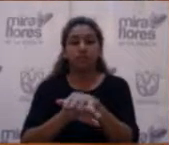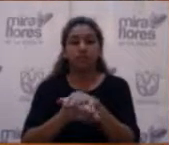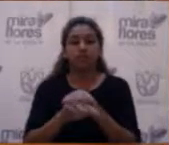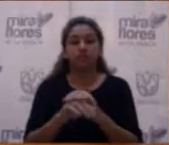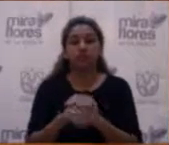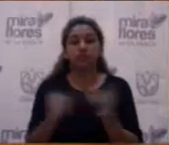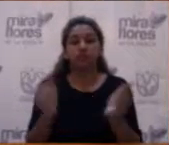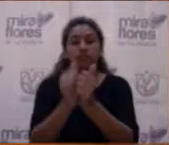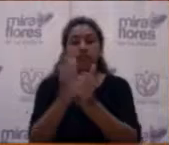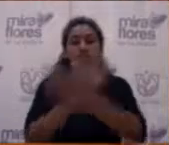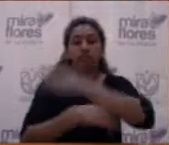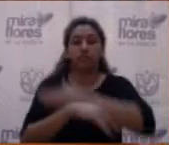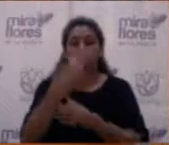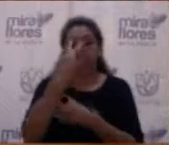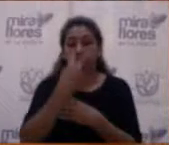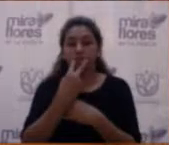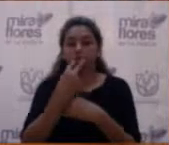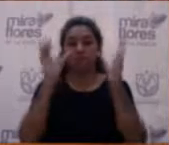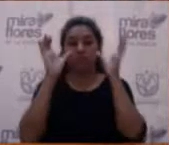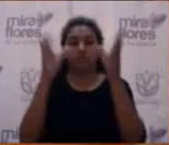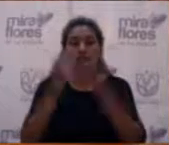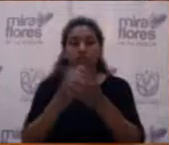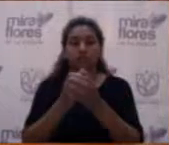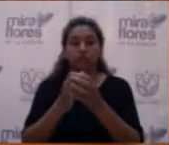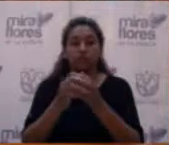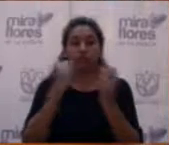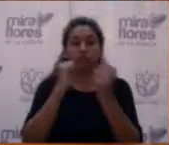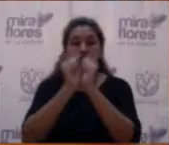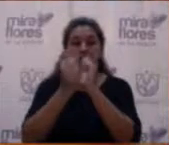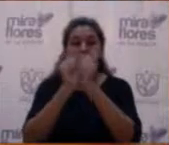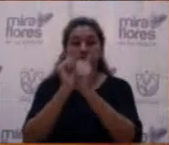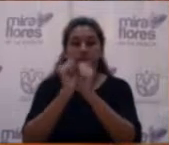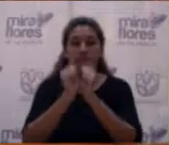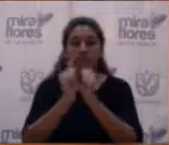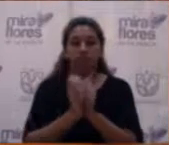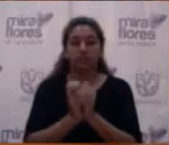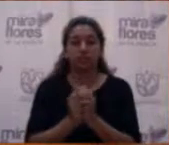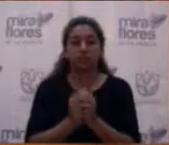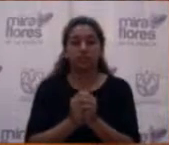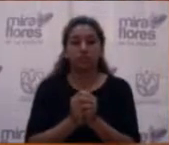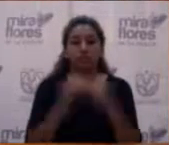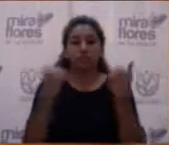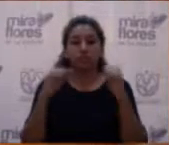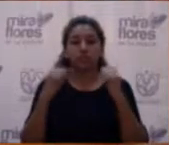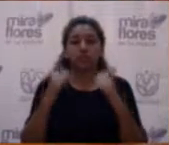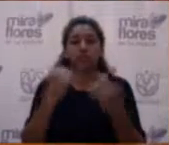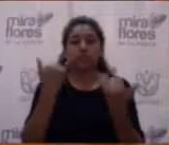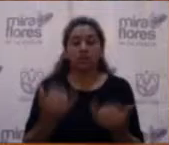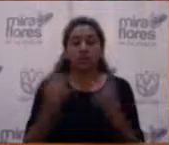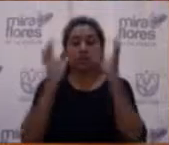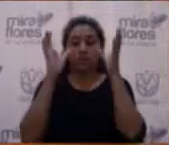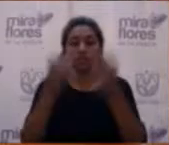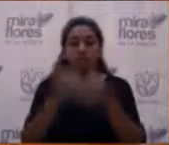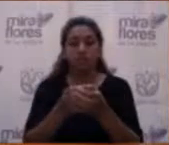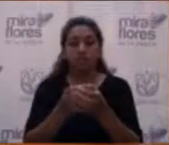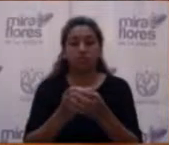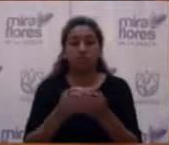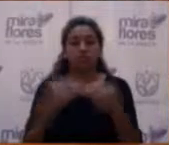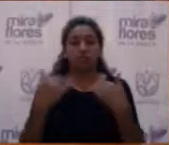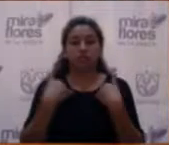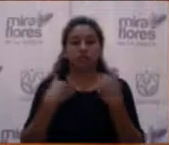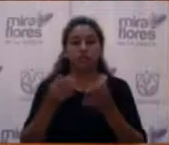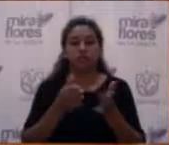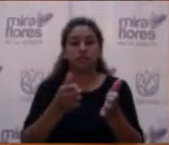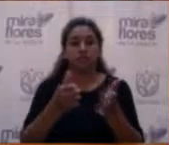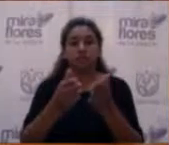con discapacidad visual en la asociación a través del deporte. Para ello, la asociación viene participando en carreras